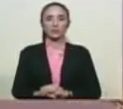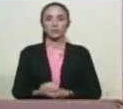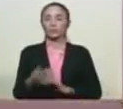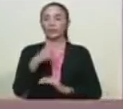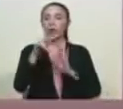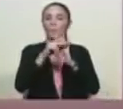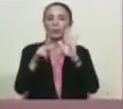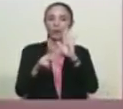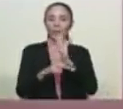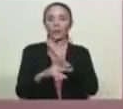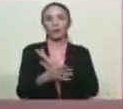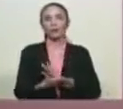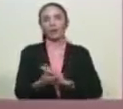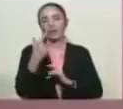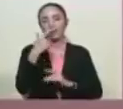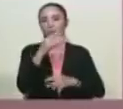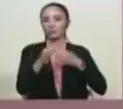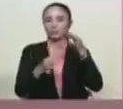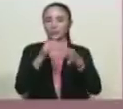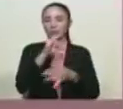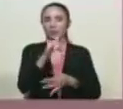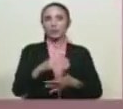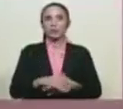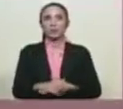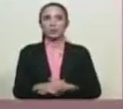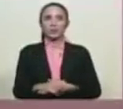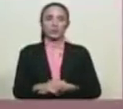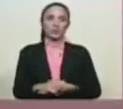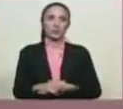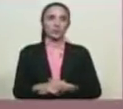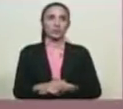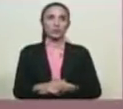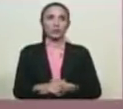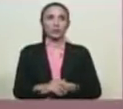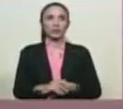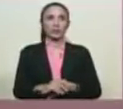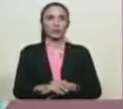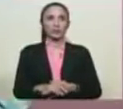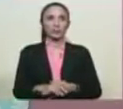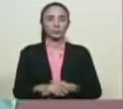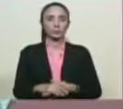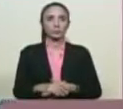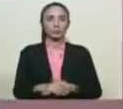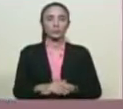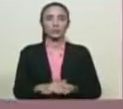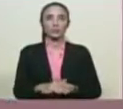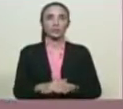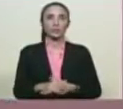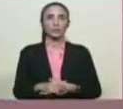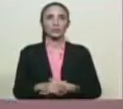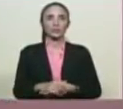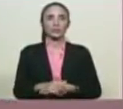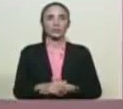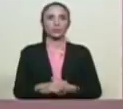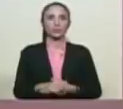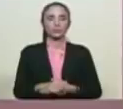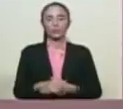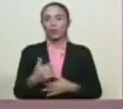Así que tenemos mucho trabajo por delante. Yo estoy de acuerdo con algo que dijo Elías Agua.